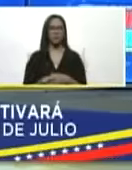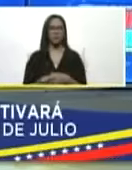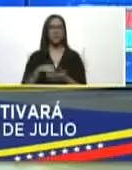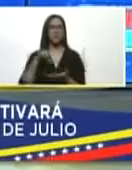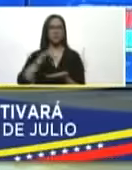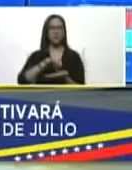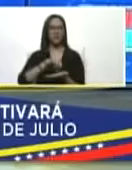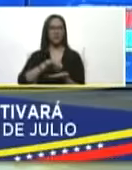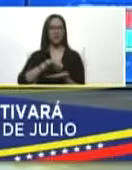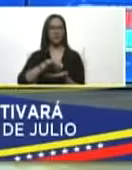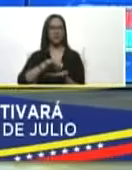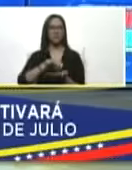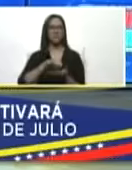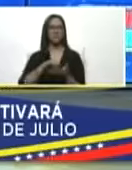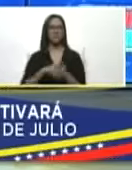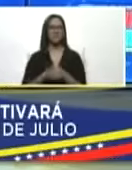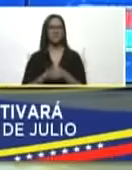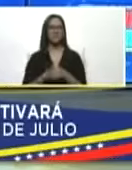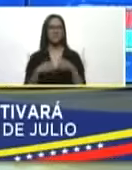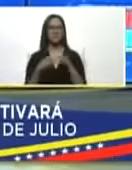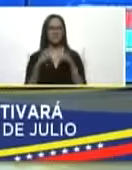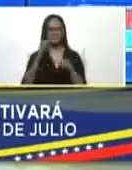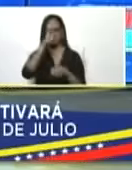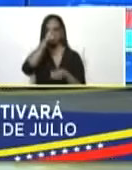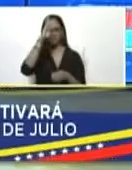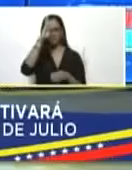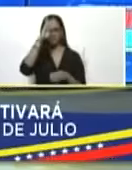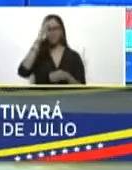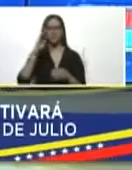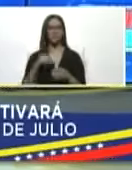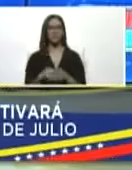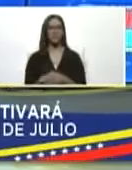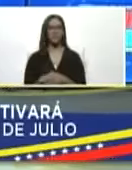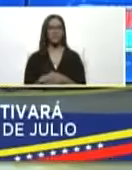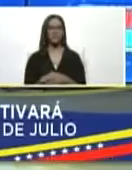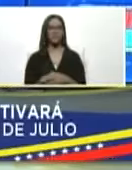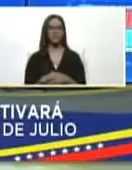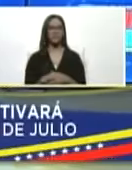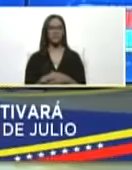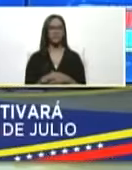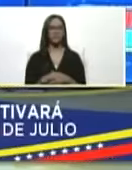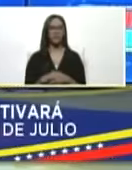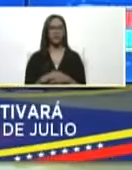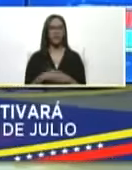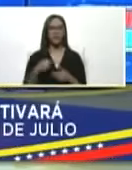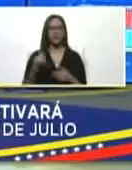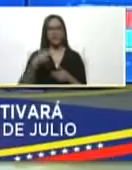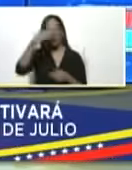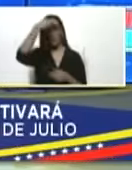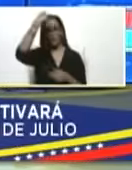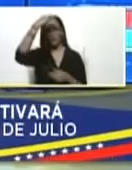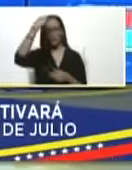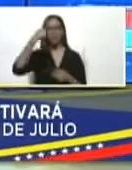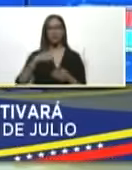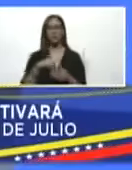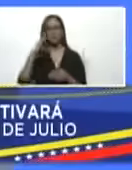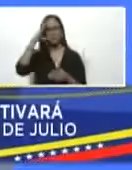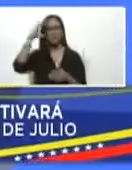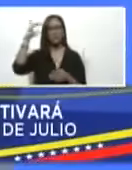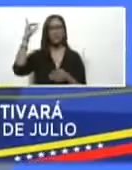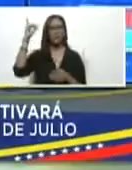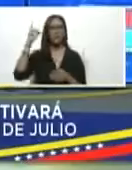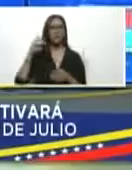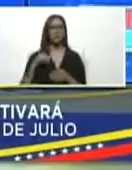central por compañero Diosdado Cabello Rondón, Héctor Rodríguez, Delcy